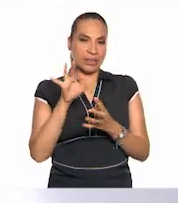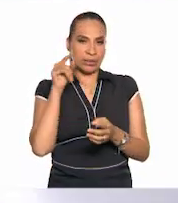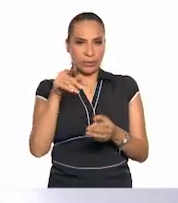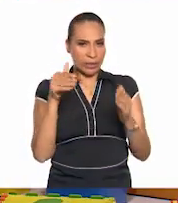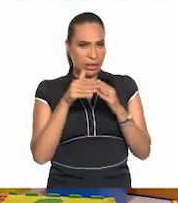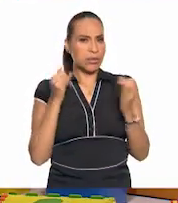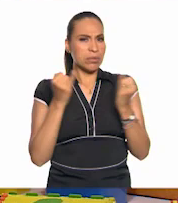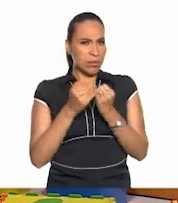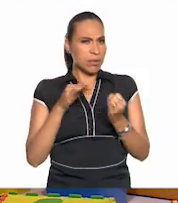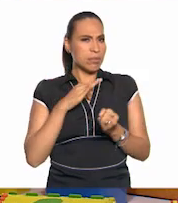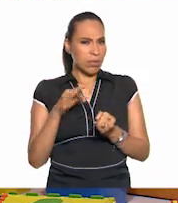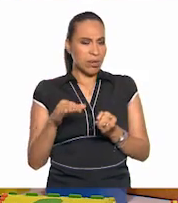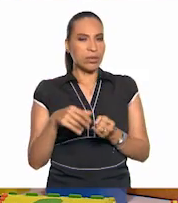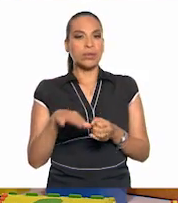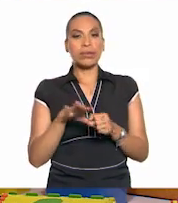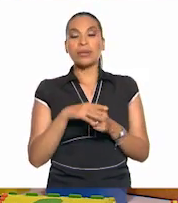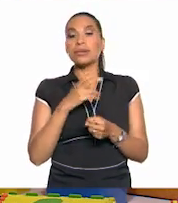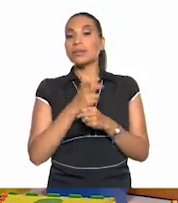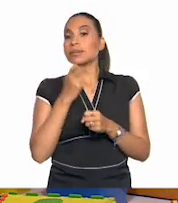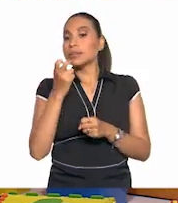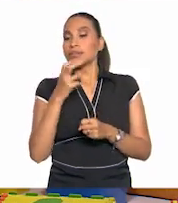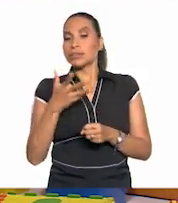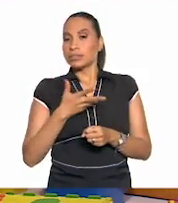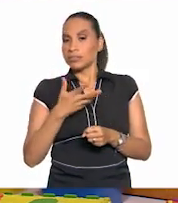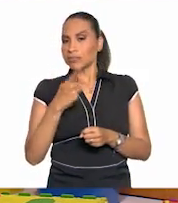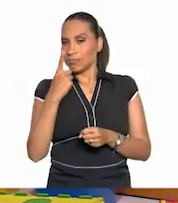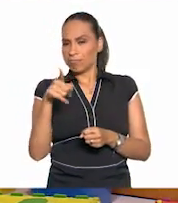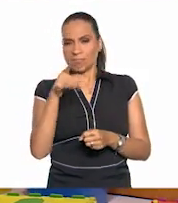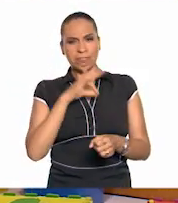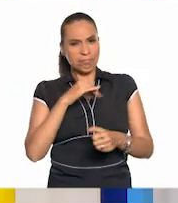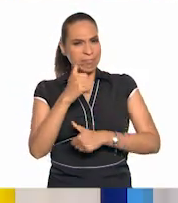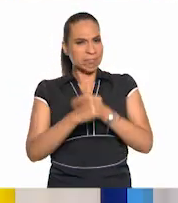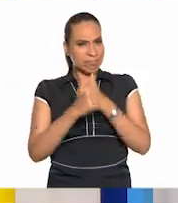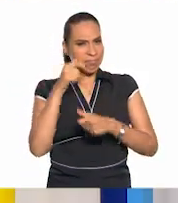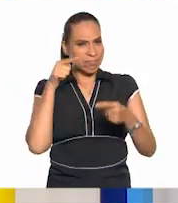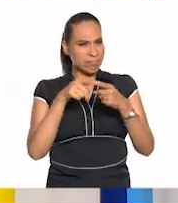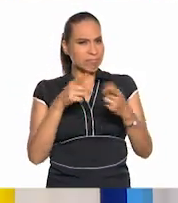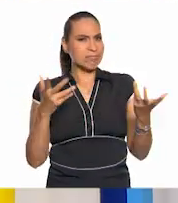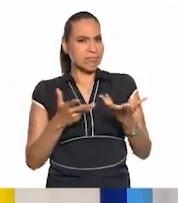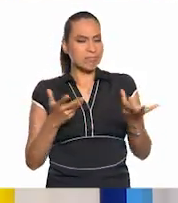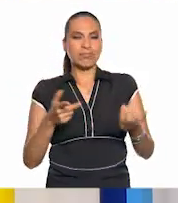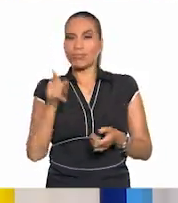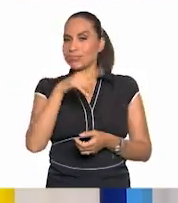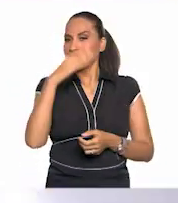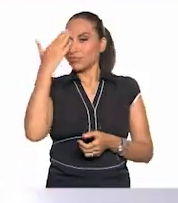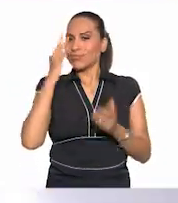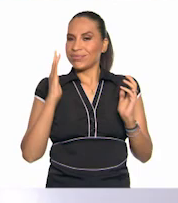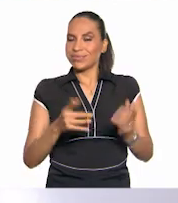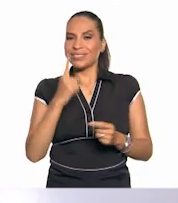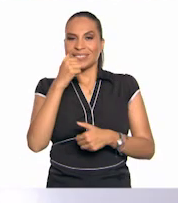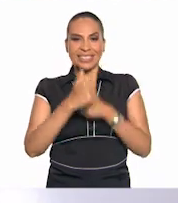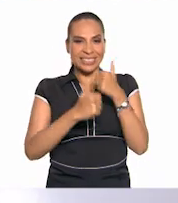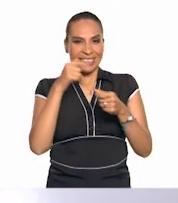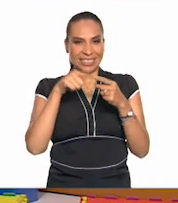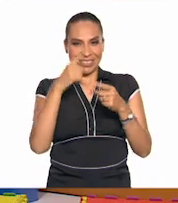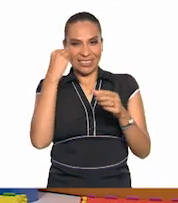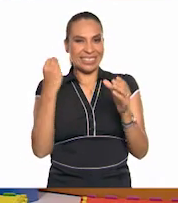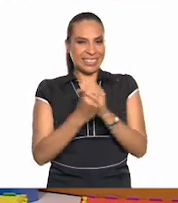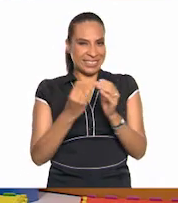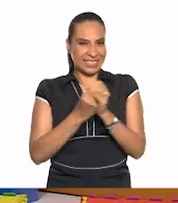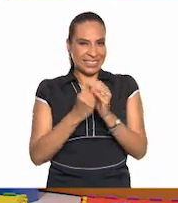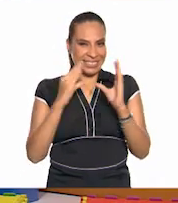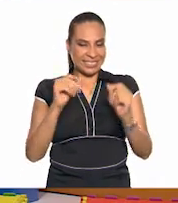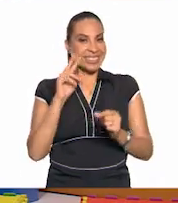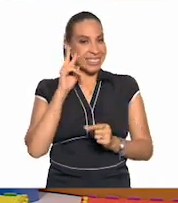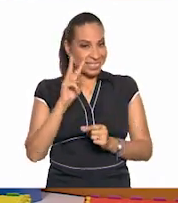allá en casita también. De hecho, les tengo un reto. ¡Oh, perfecto! Sí, ya saben, un reto para la clase. Muy